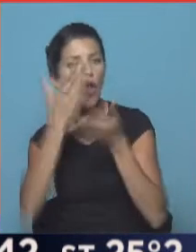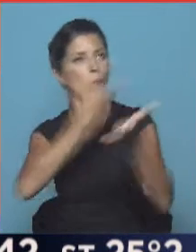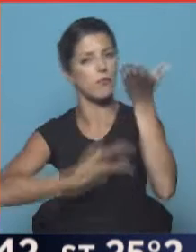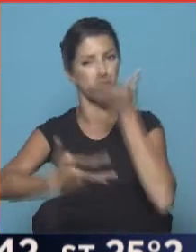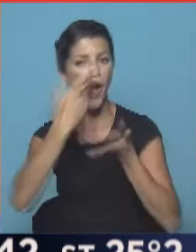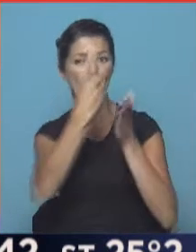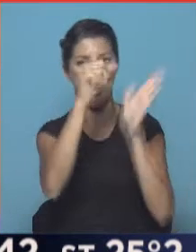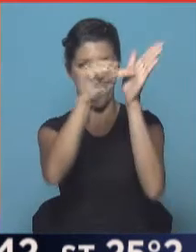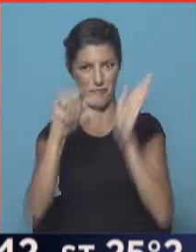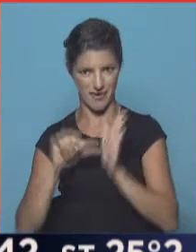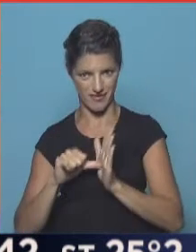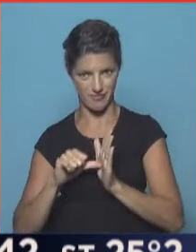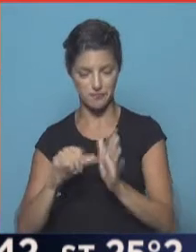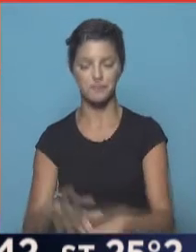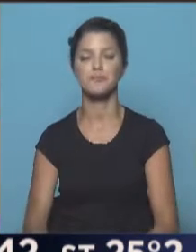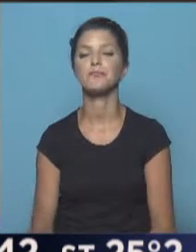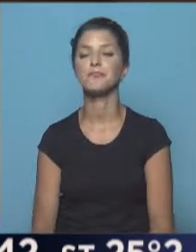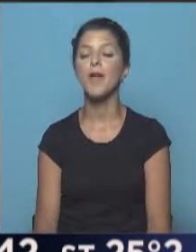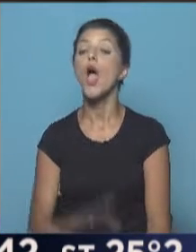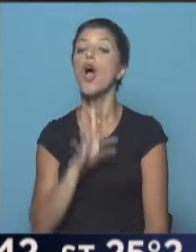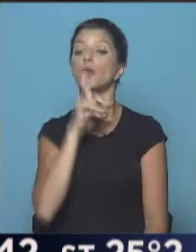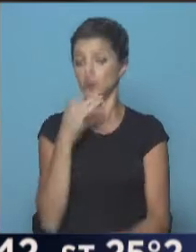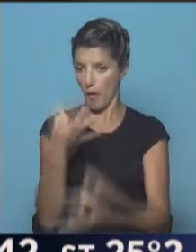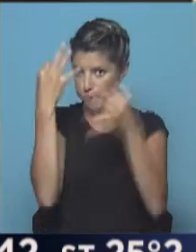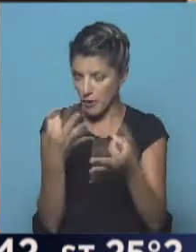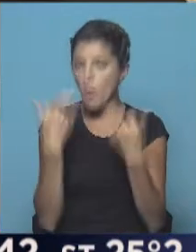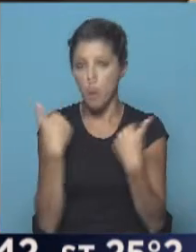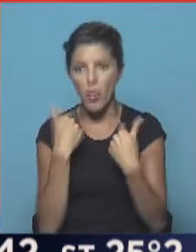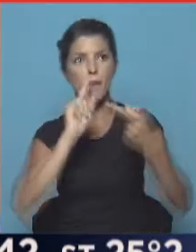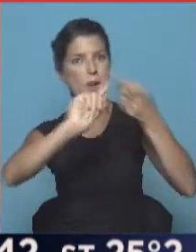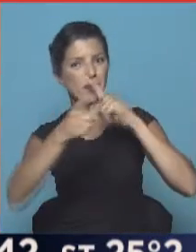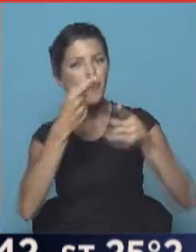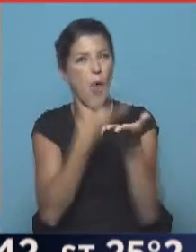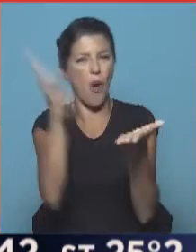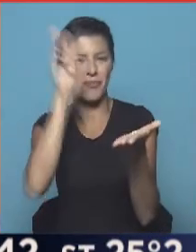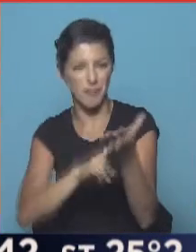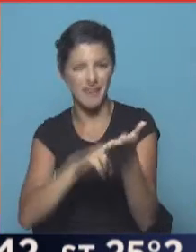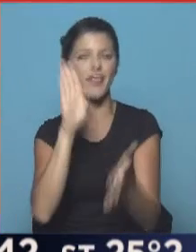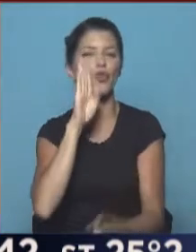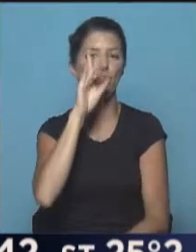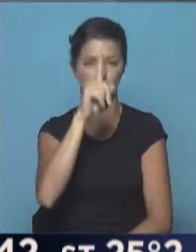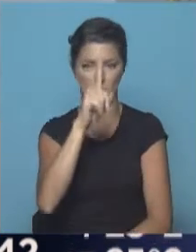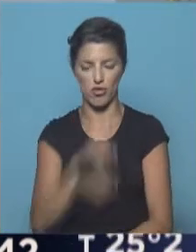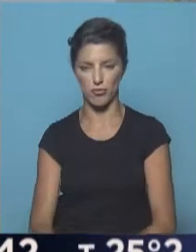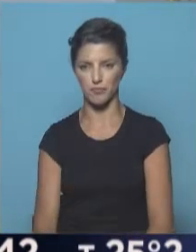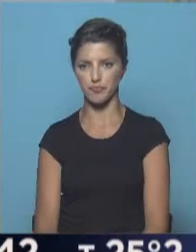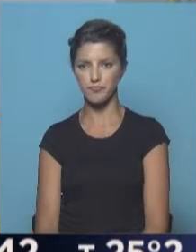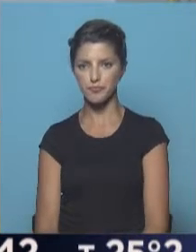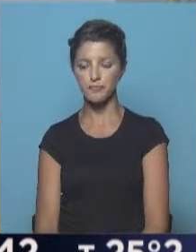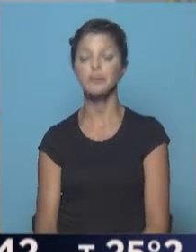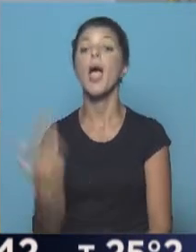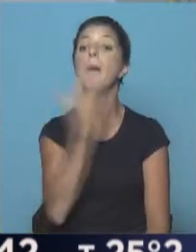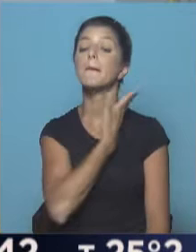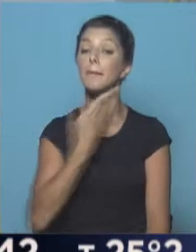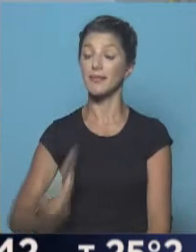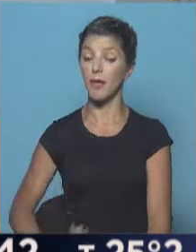entre Washington y Moscú. Rusia está lista para restaurar las relaciones con Estados Unidos. El francés